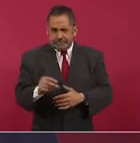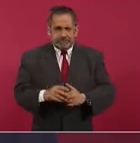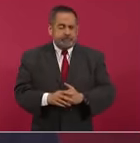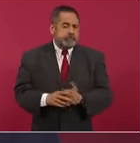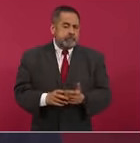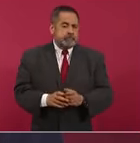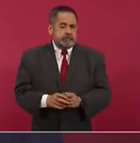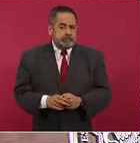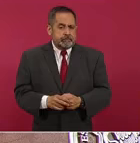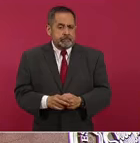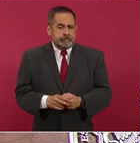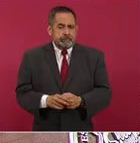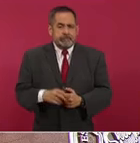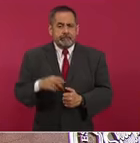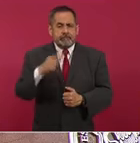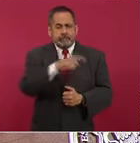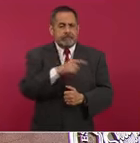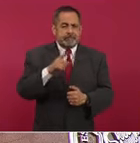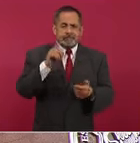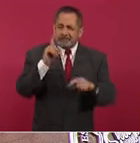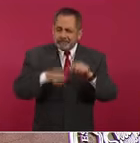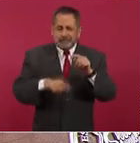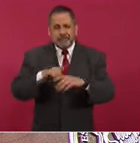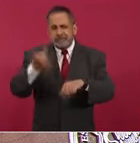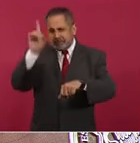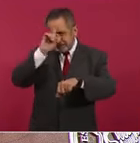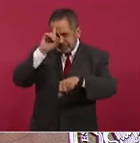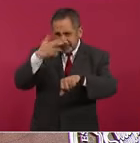Esto es que no haya consejeros, que no haya